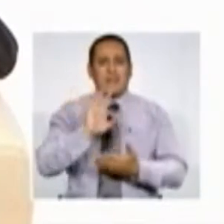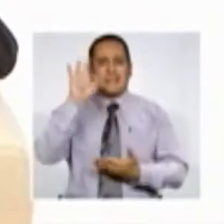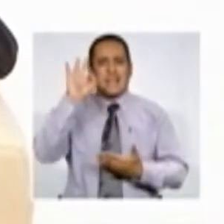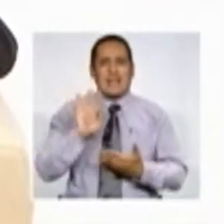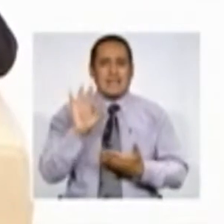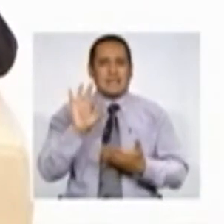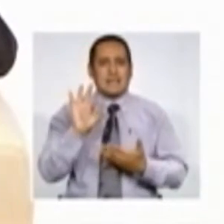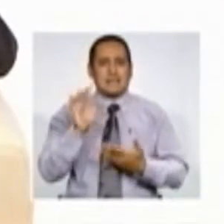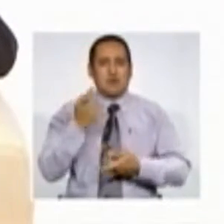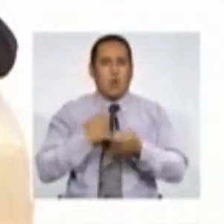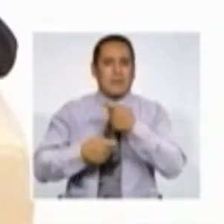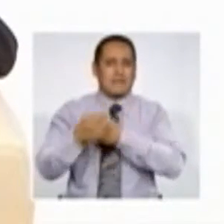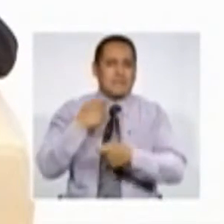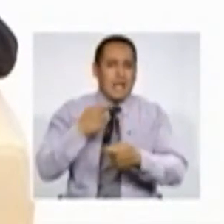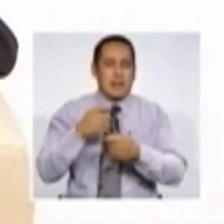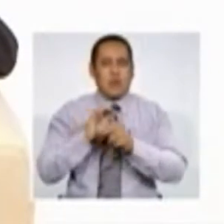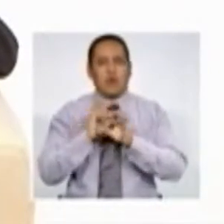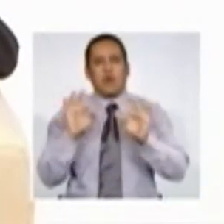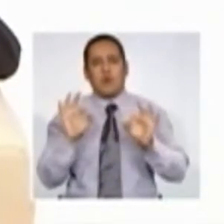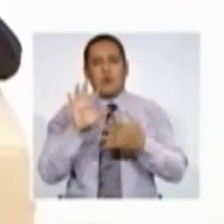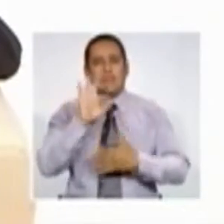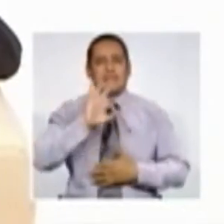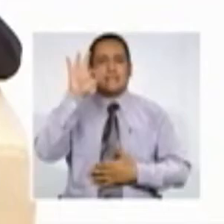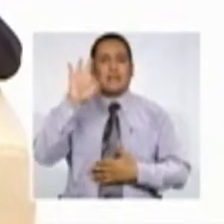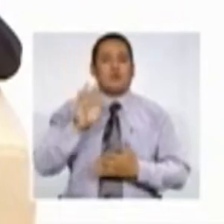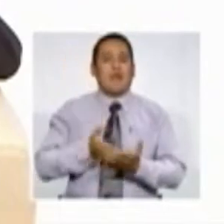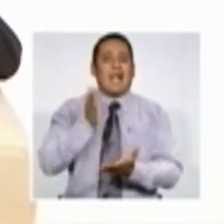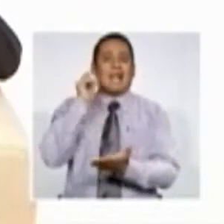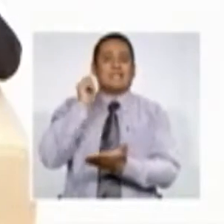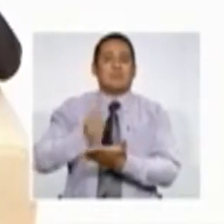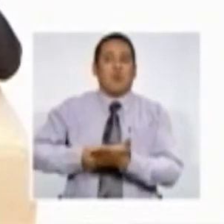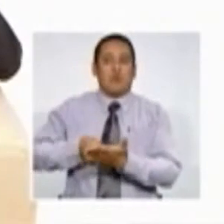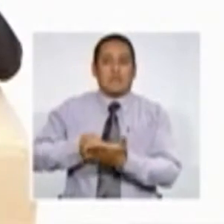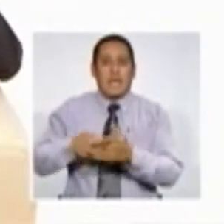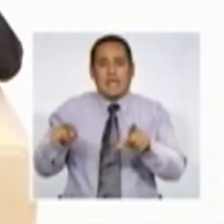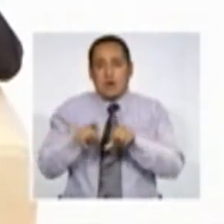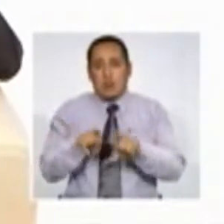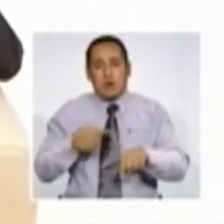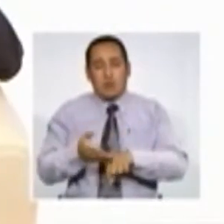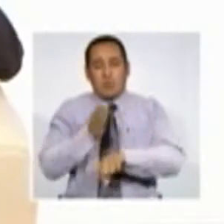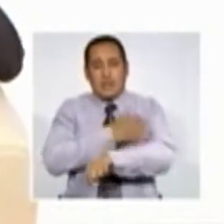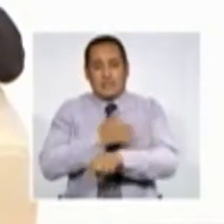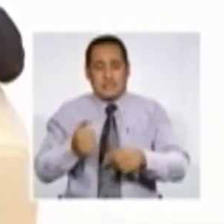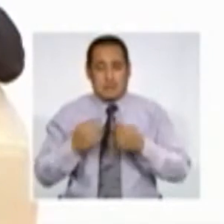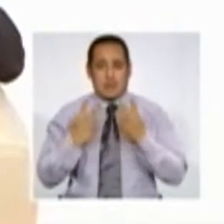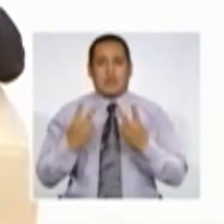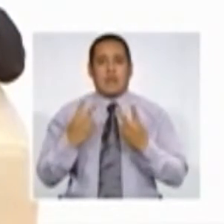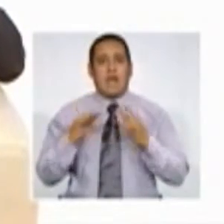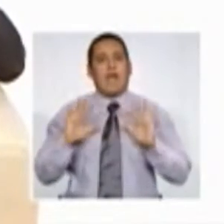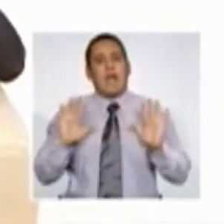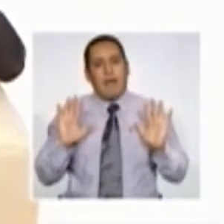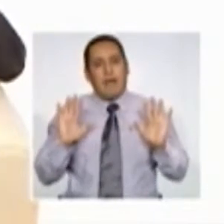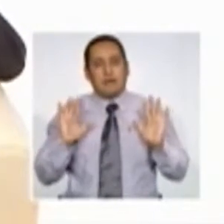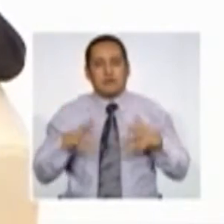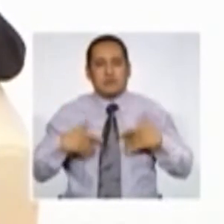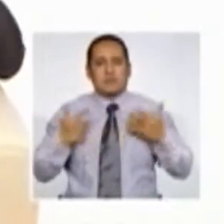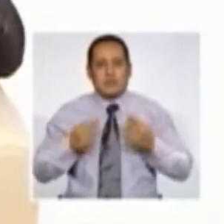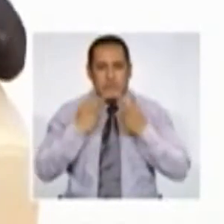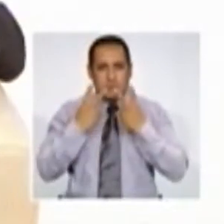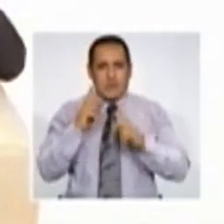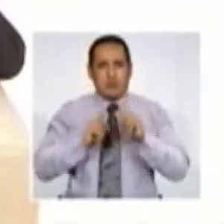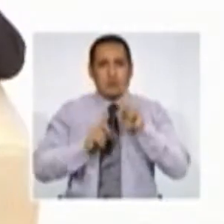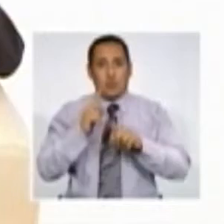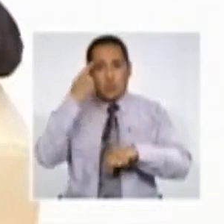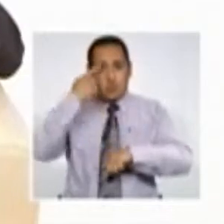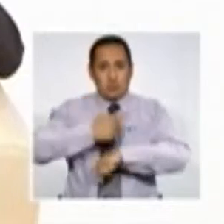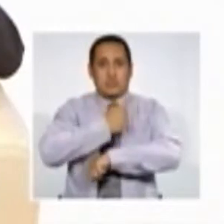interés comercial o un interés, digamos, con una penalidad, como sucedía antes, entonces le ponían cualquier